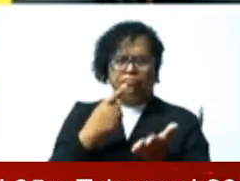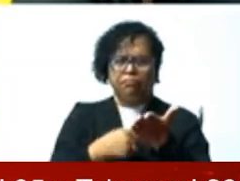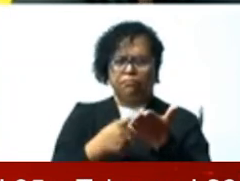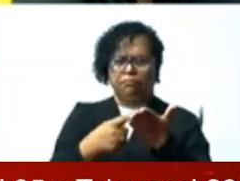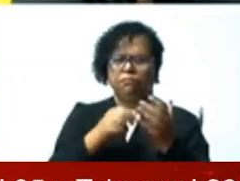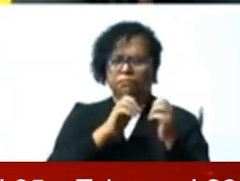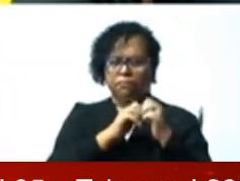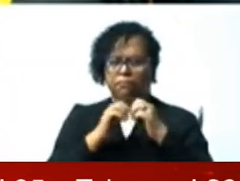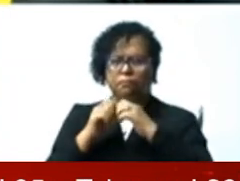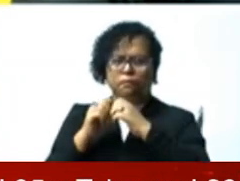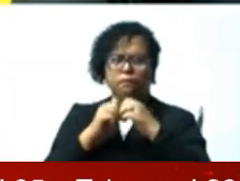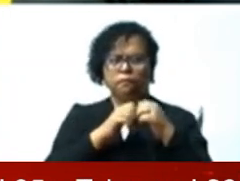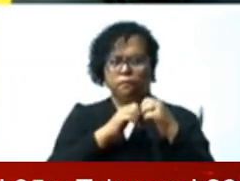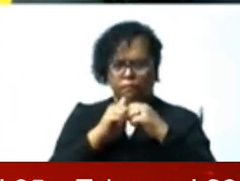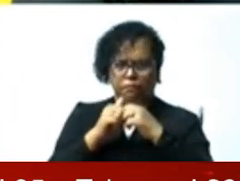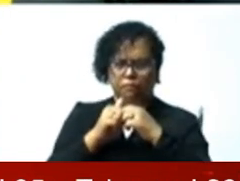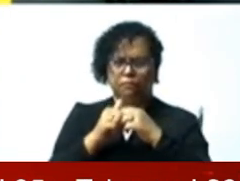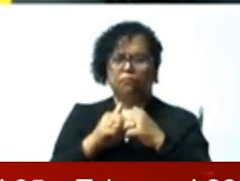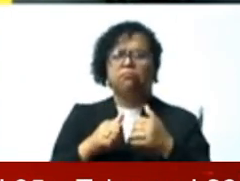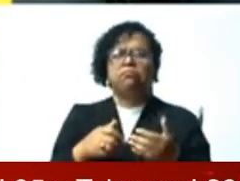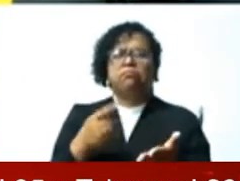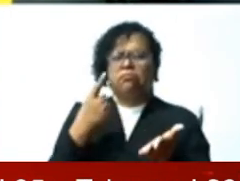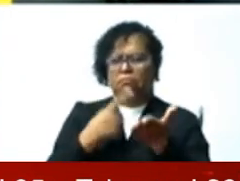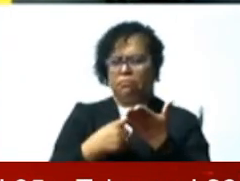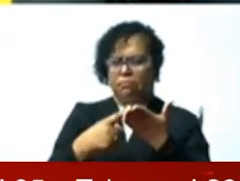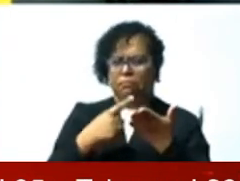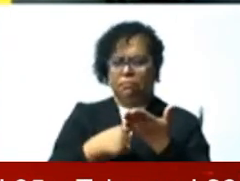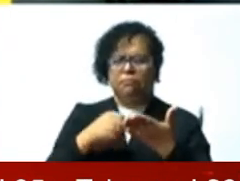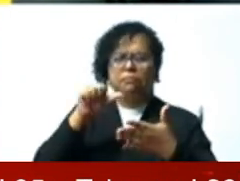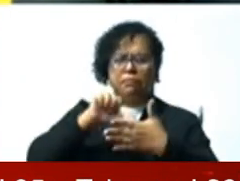estuvimos conversando sobre la agenda de hoy en esta Cámara de Diputados.